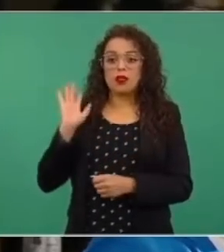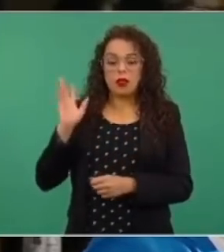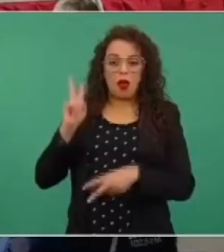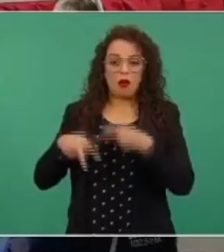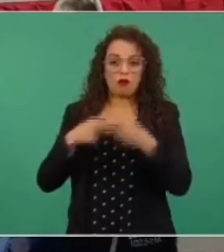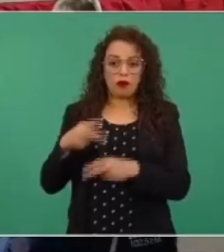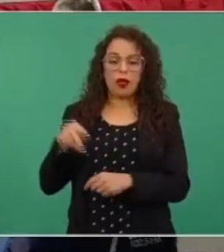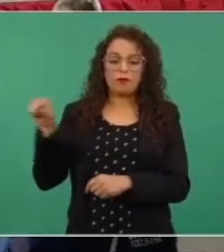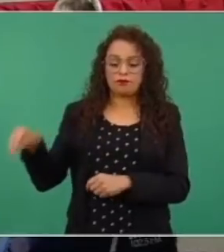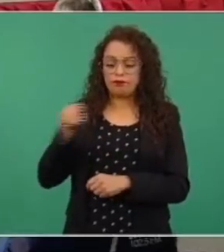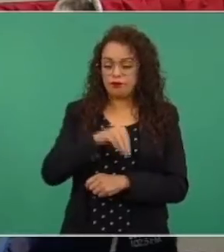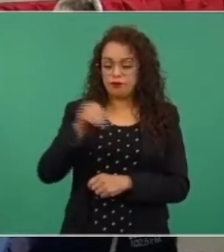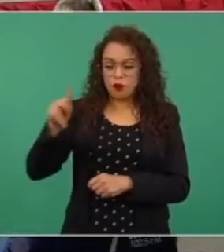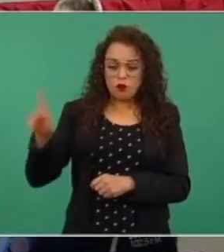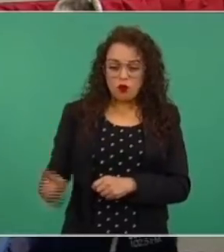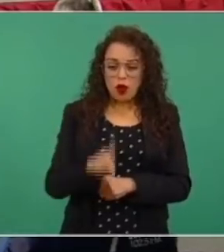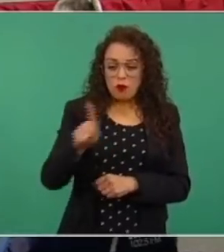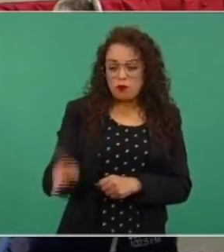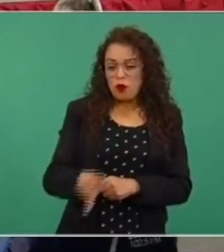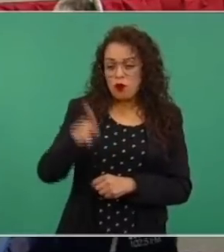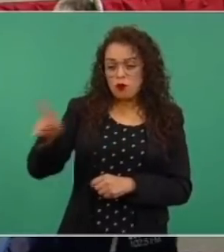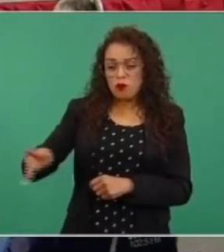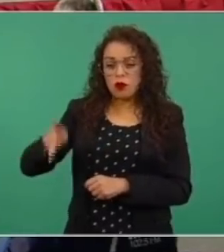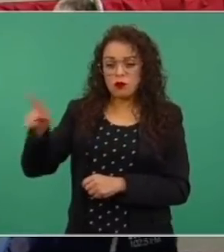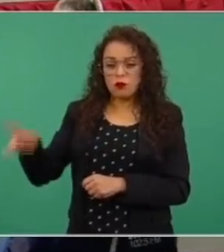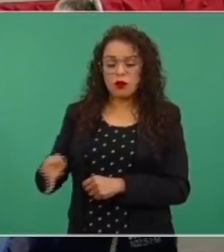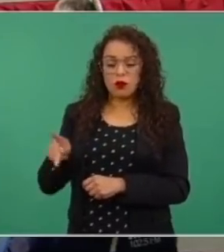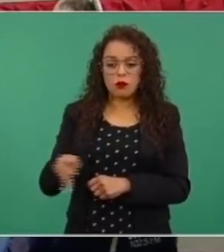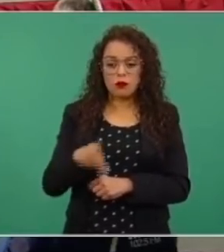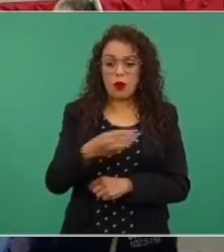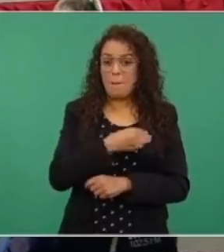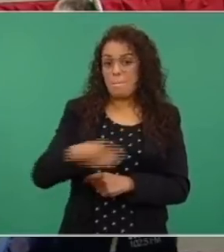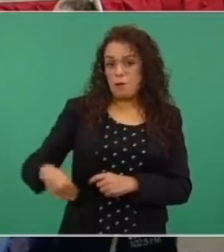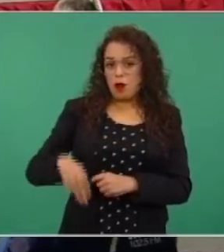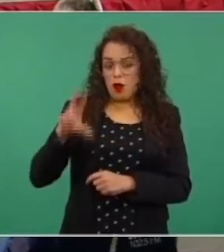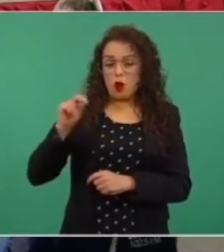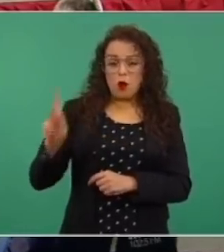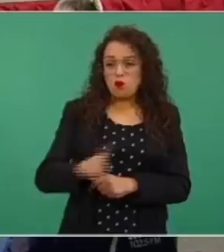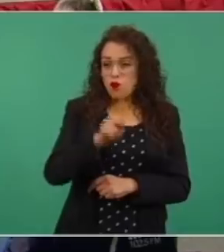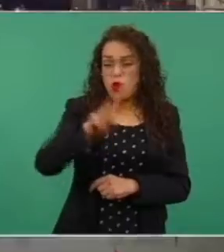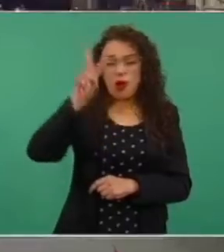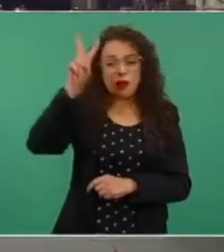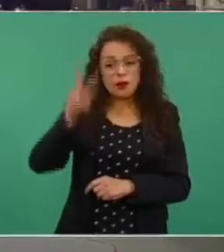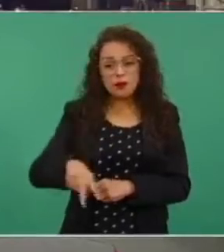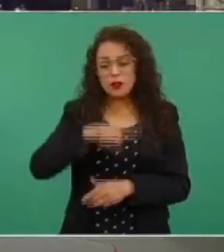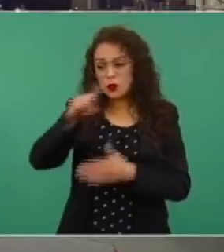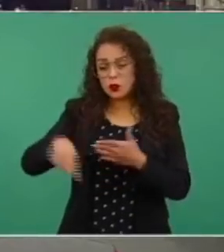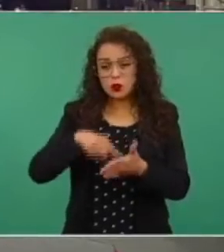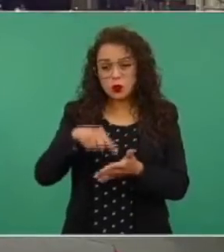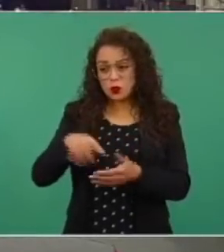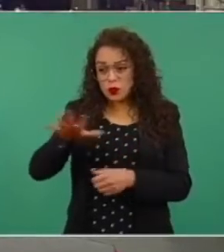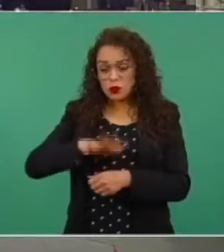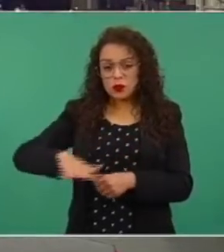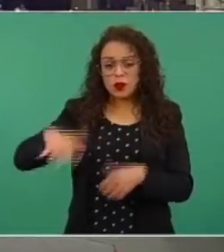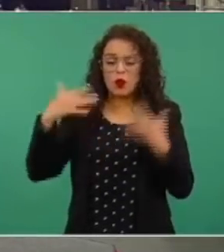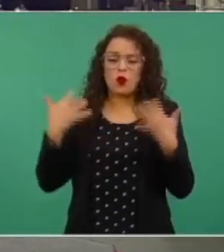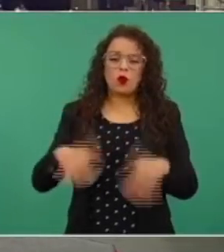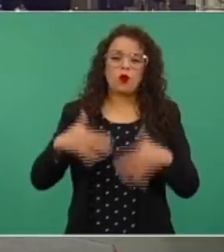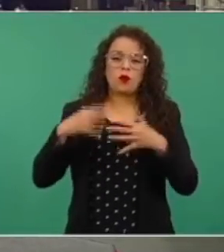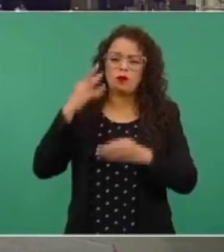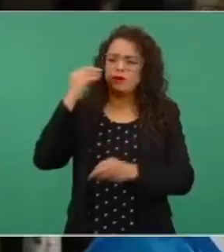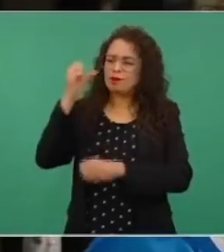seguramente pueblo por pueblo, ya no digo de municipio, es una zona de pobreza de décadas,